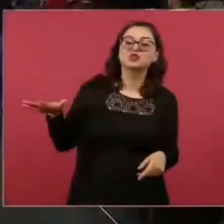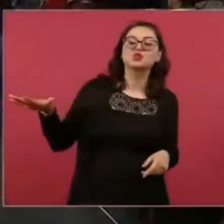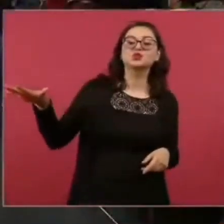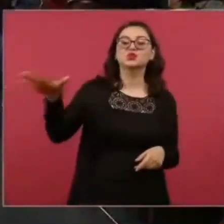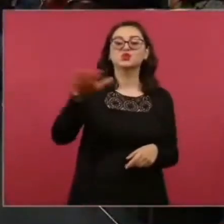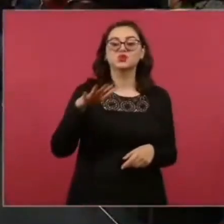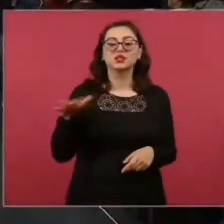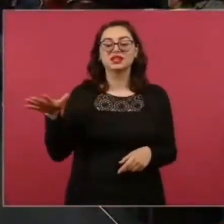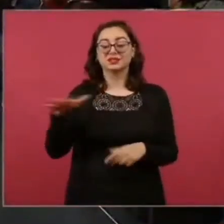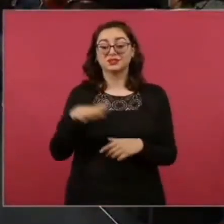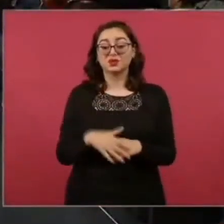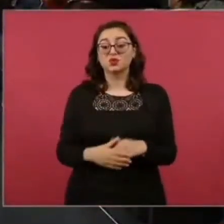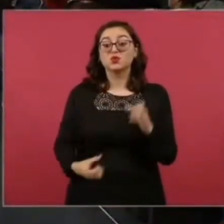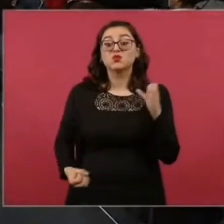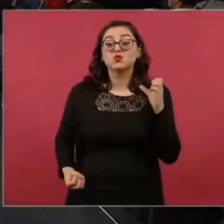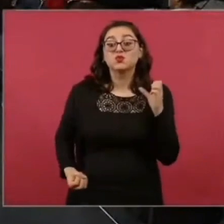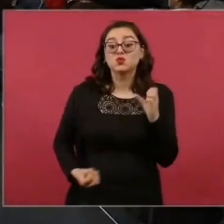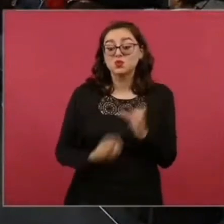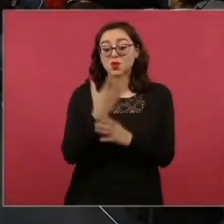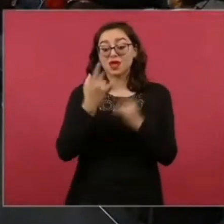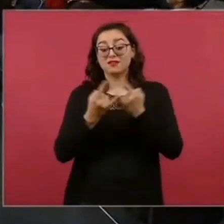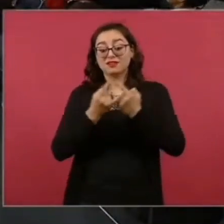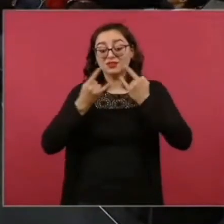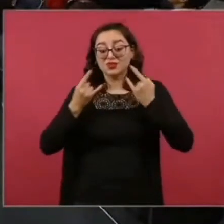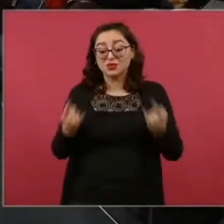una etapa nueva,